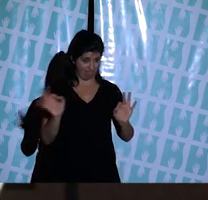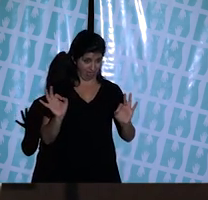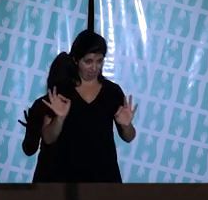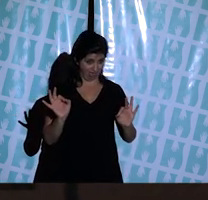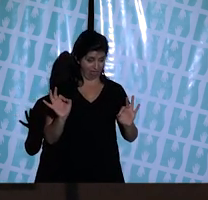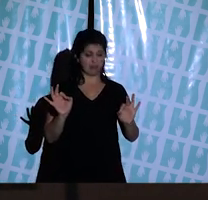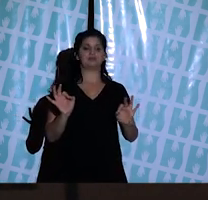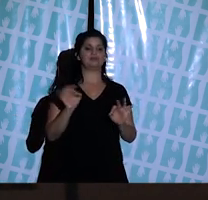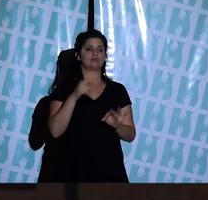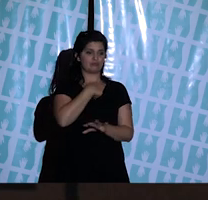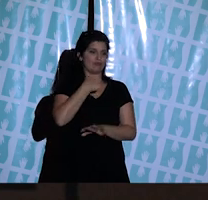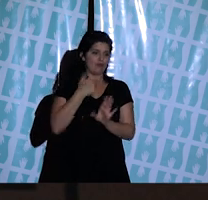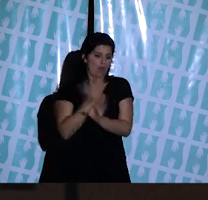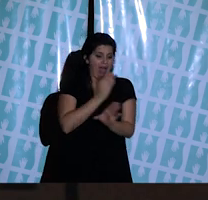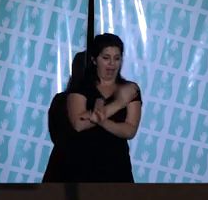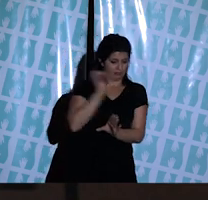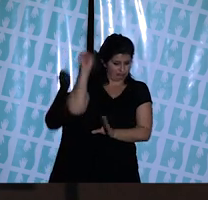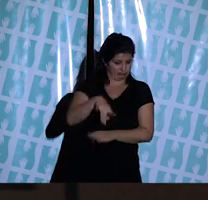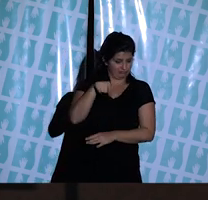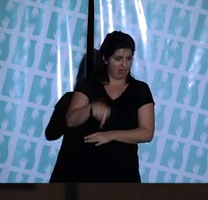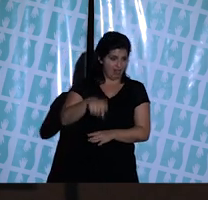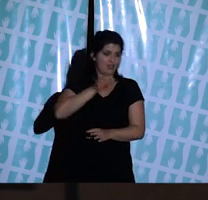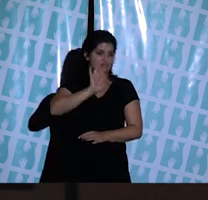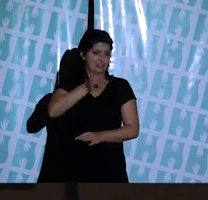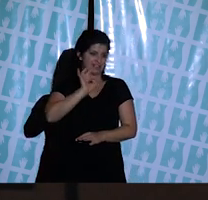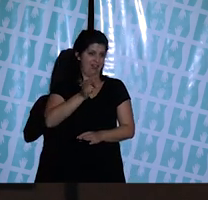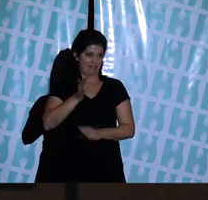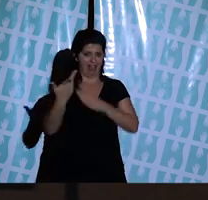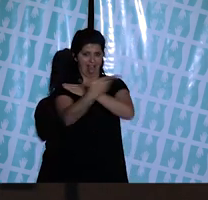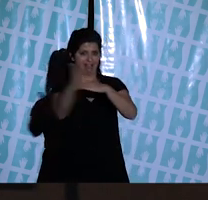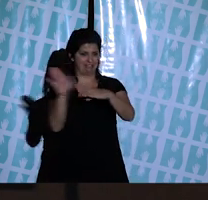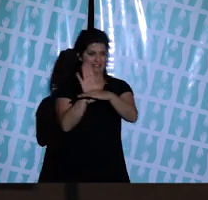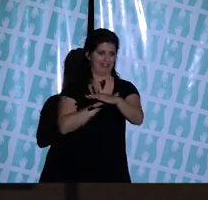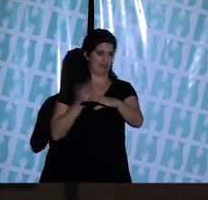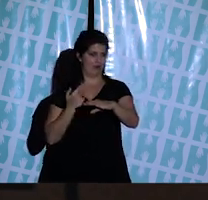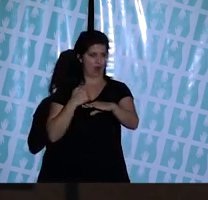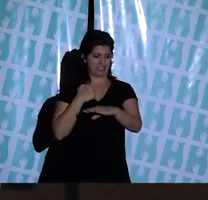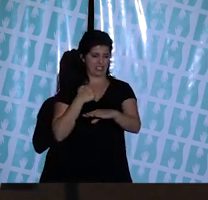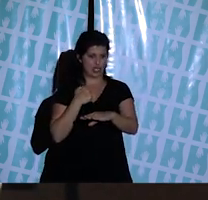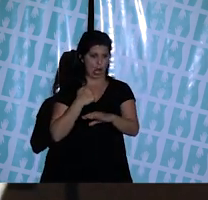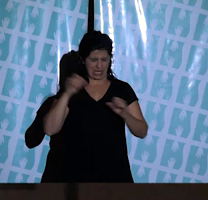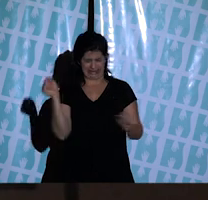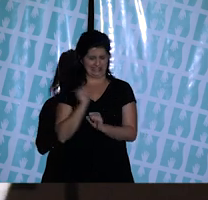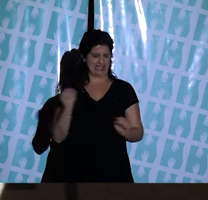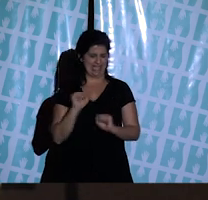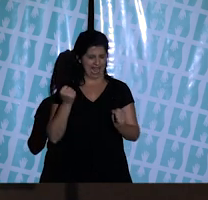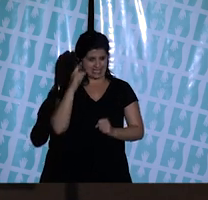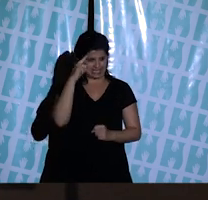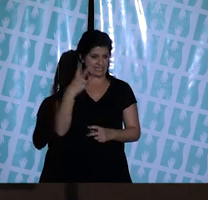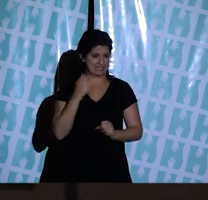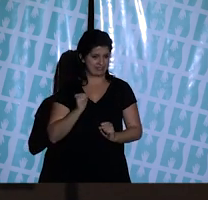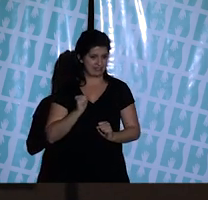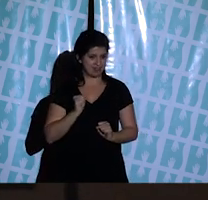sabía que tenía un tiburón, que era haber perdido el documento y el estrés que pasé, no hay problema.